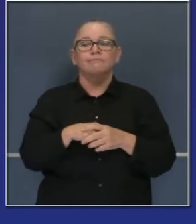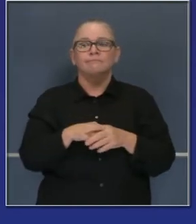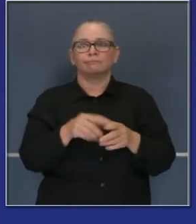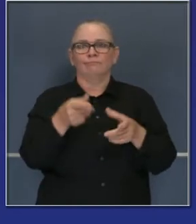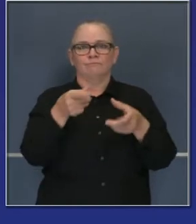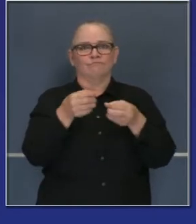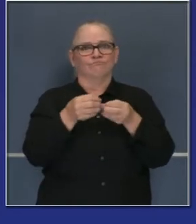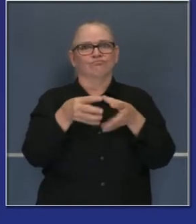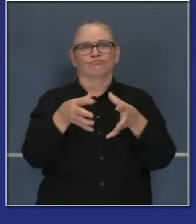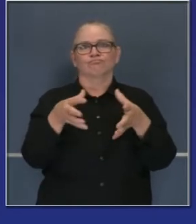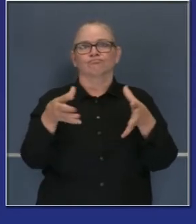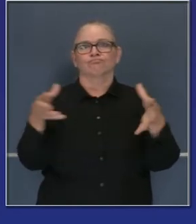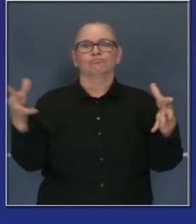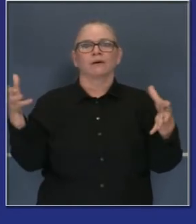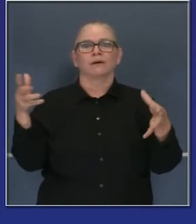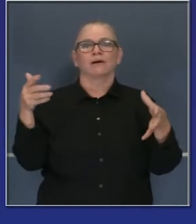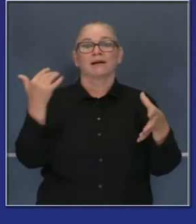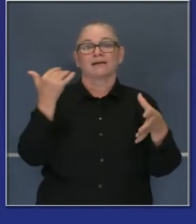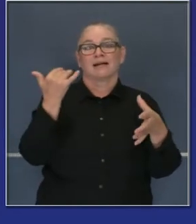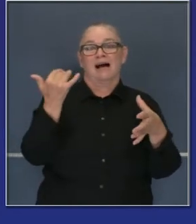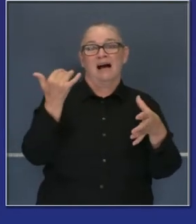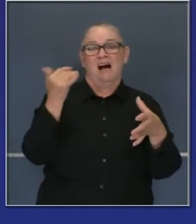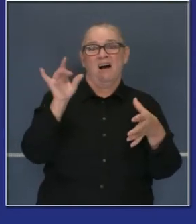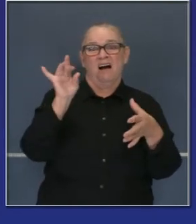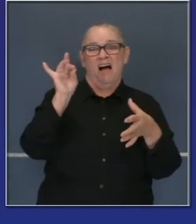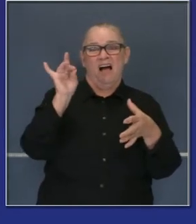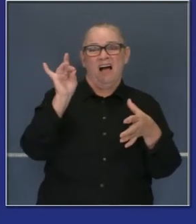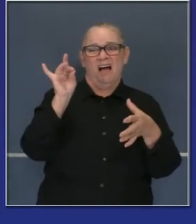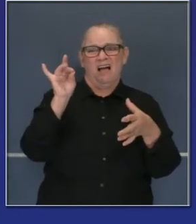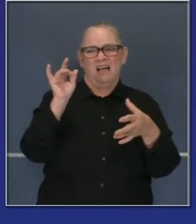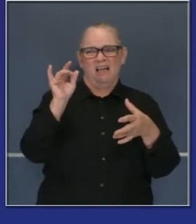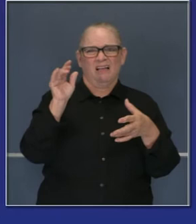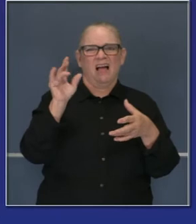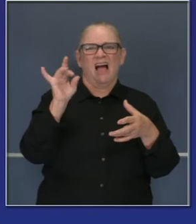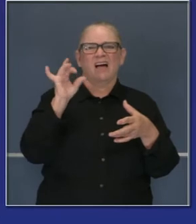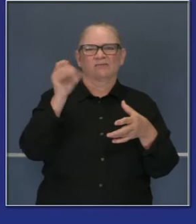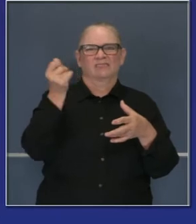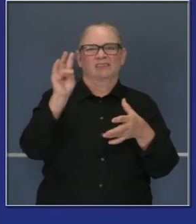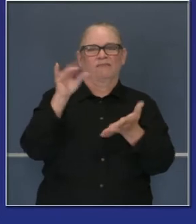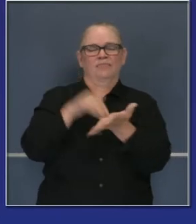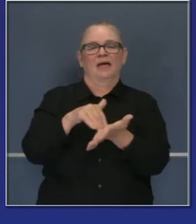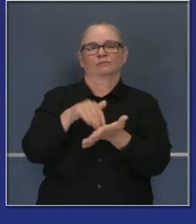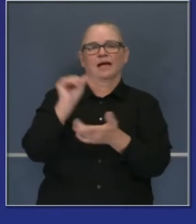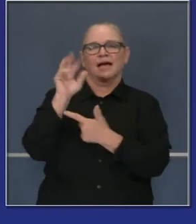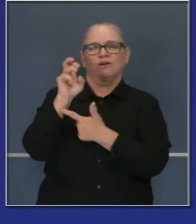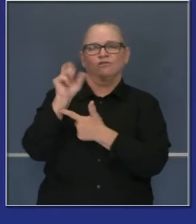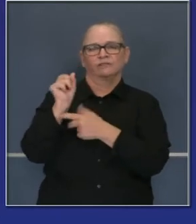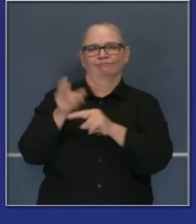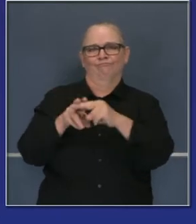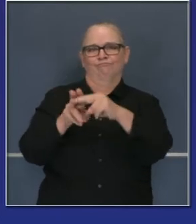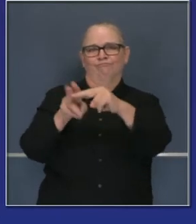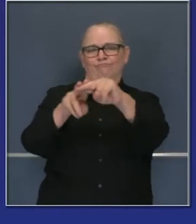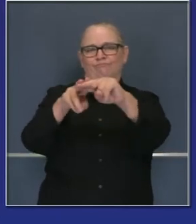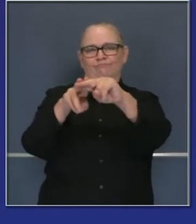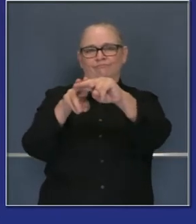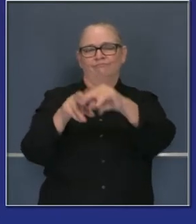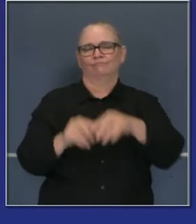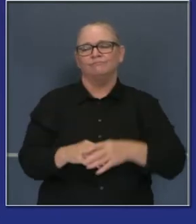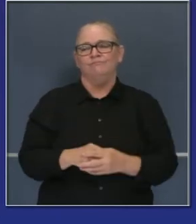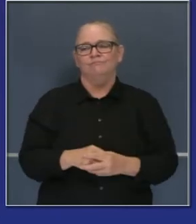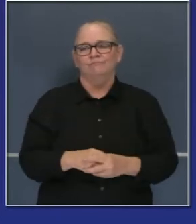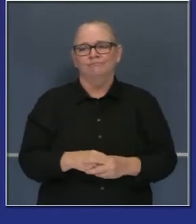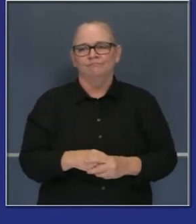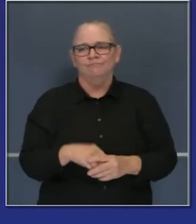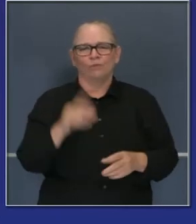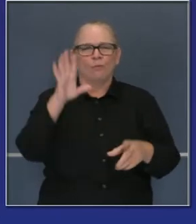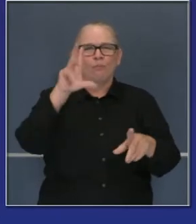356 mil acres quemados ahora son 800 17.000 a crece esta semana mucho de eso es maleza